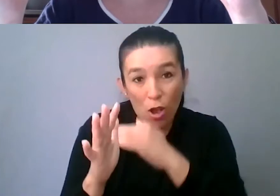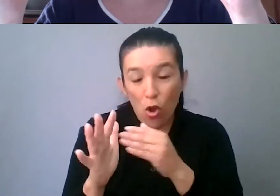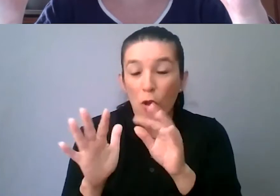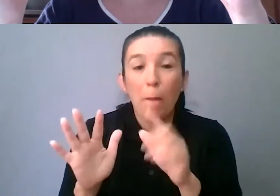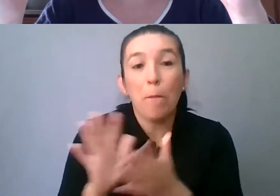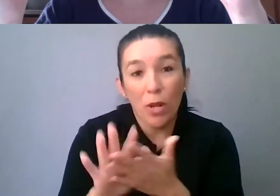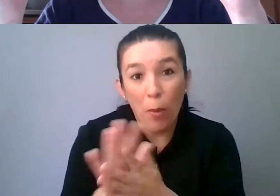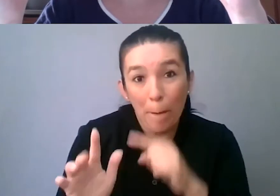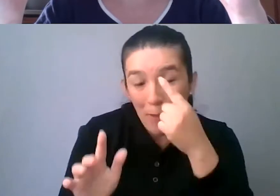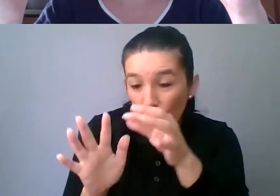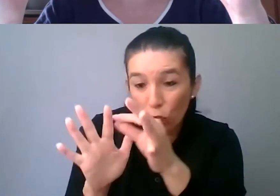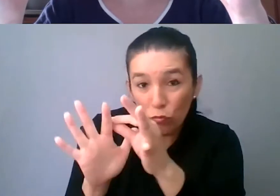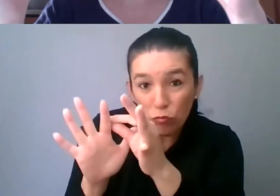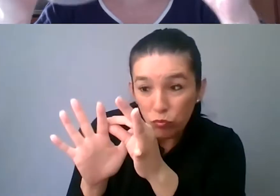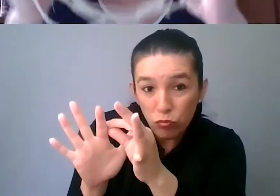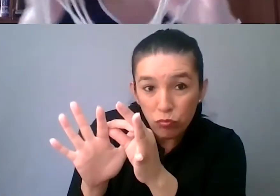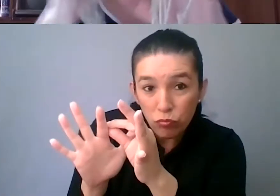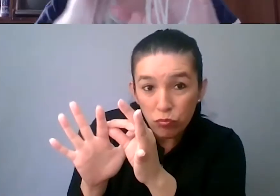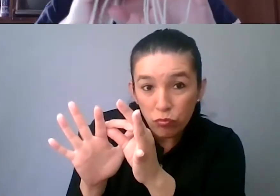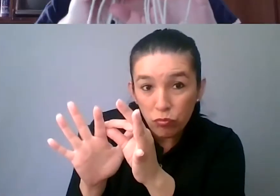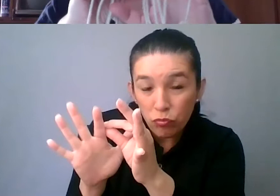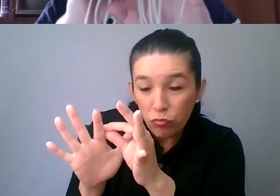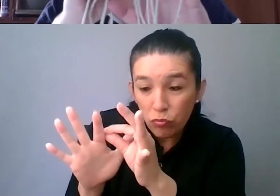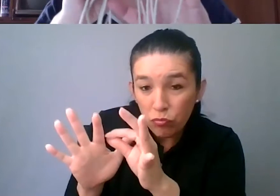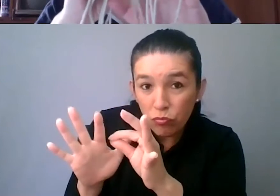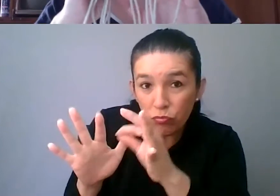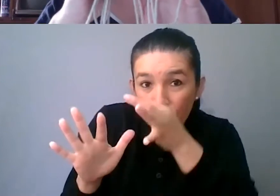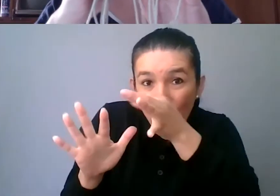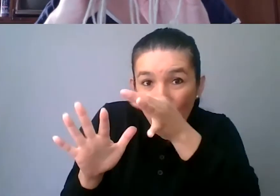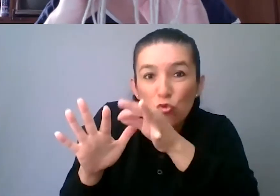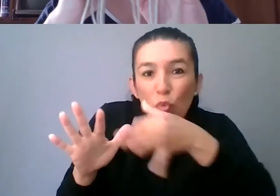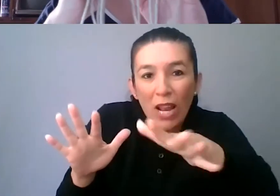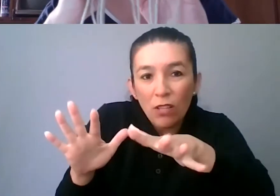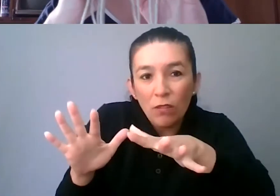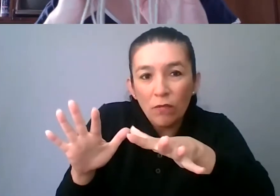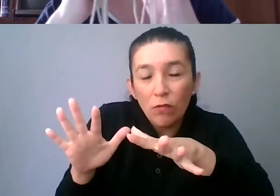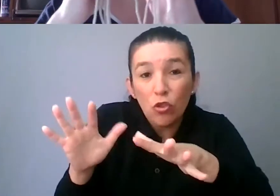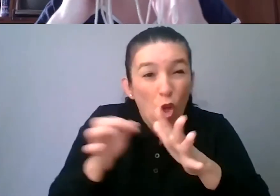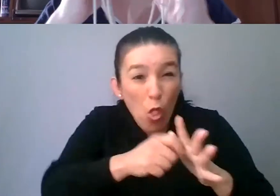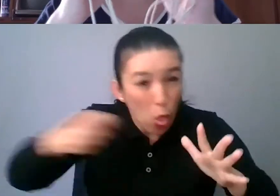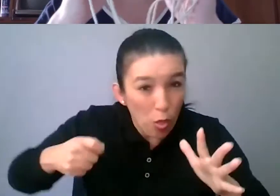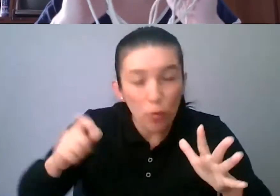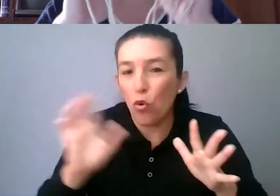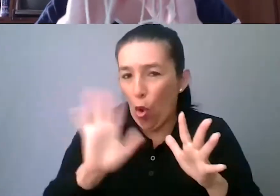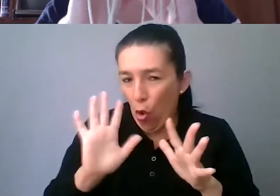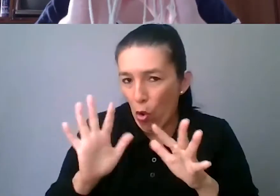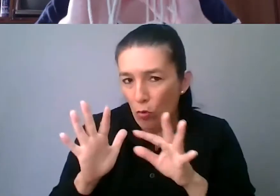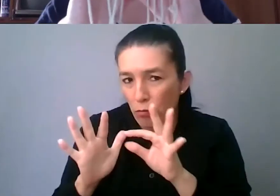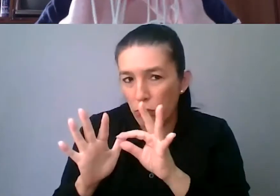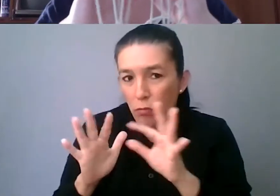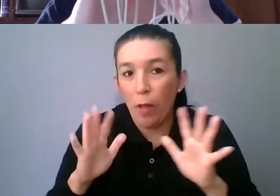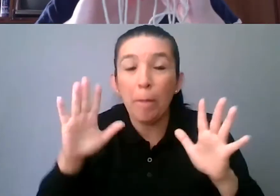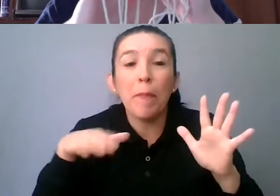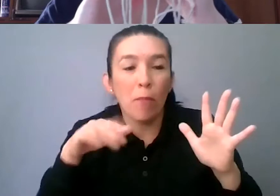tomo, la paso por arriba y la suelto. No la estiro. No la estiro. Voy